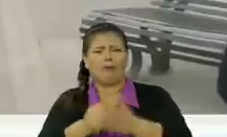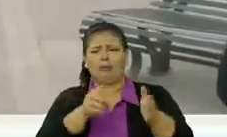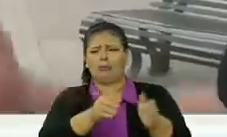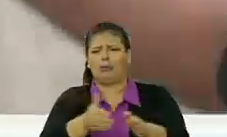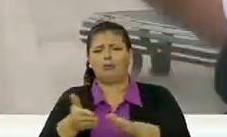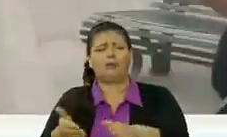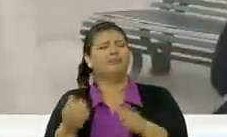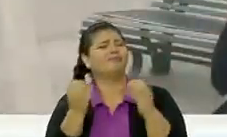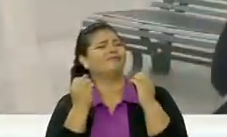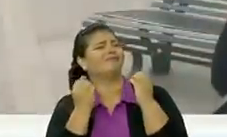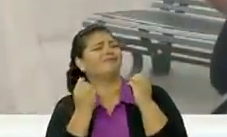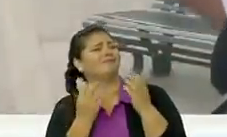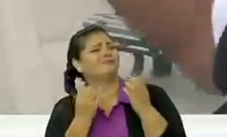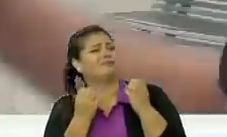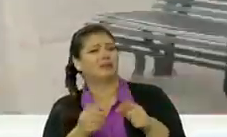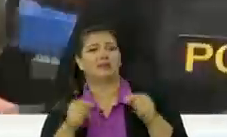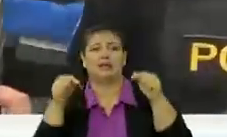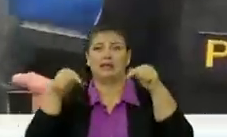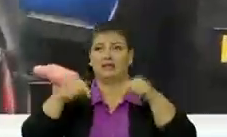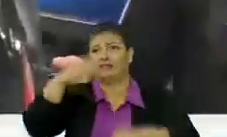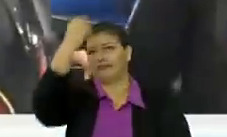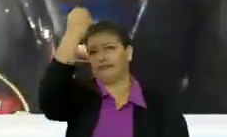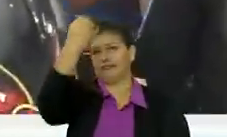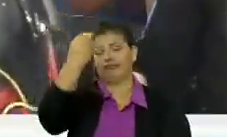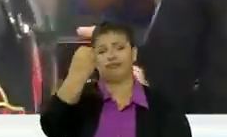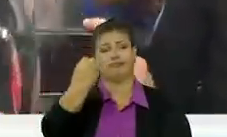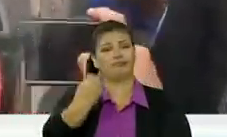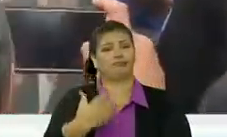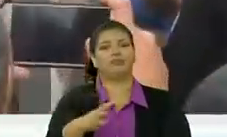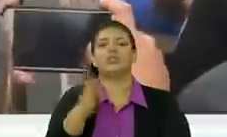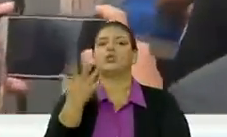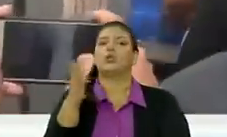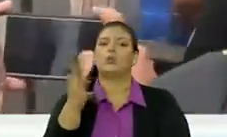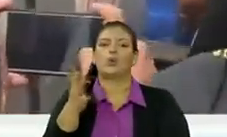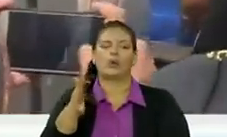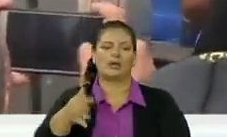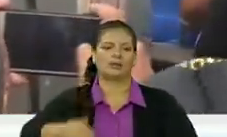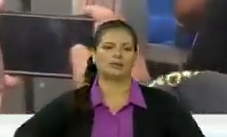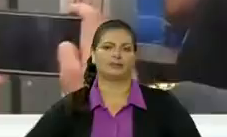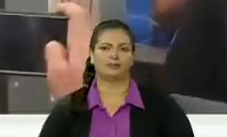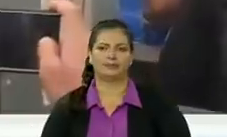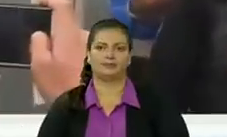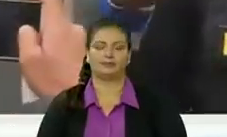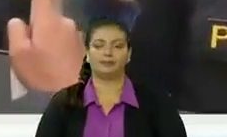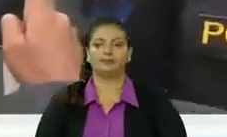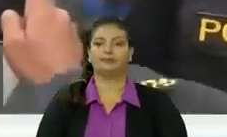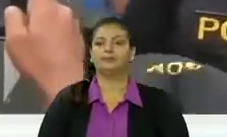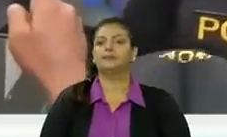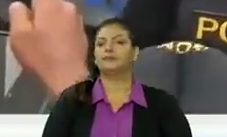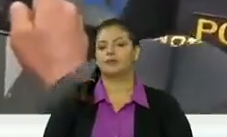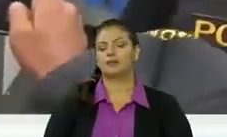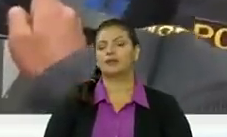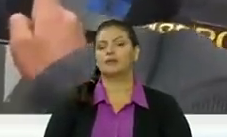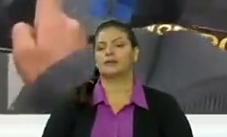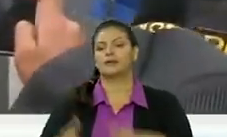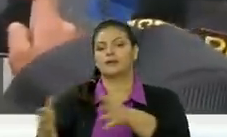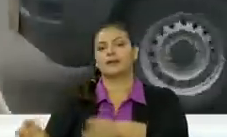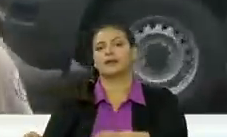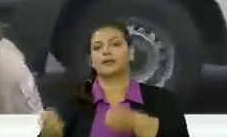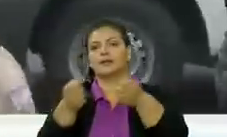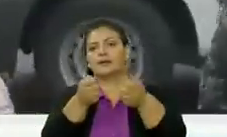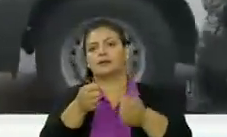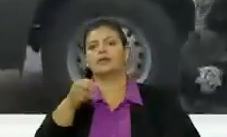haber evitado colocando un semáforo. El cadáver fue trasladado hasta el Centro Forense de Manta para la respectiva necropsia de